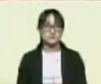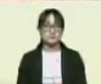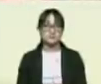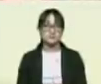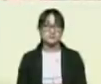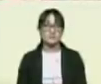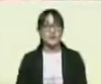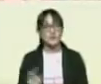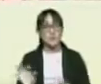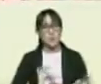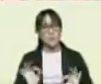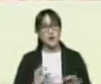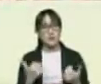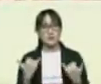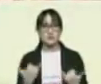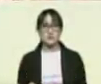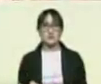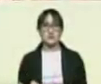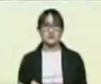Tenemos que prepararnos desde ya.